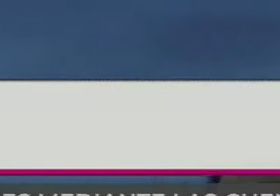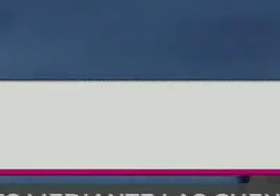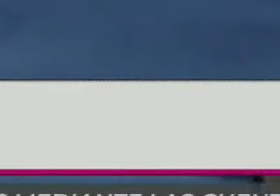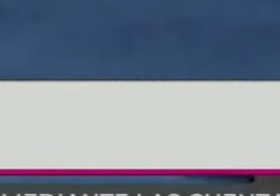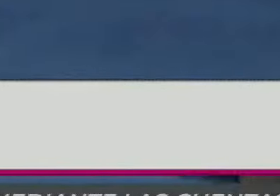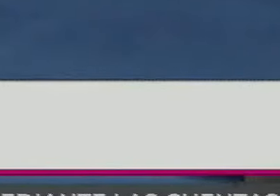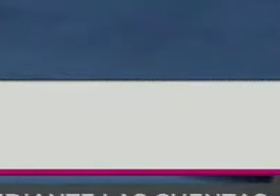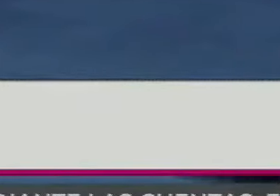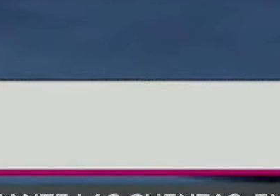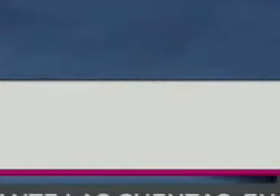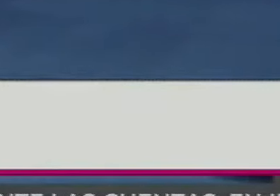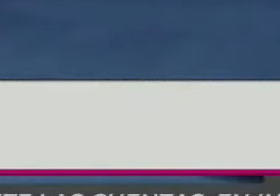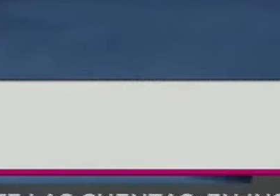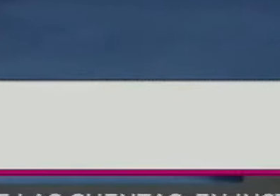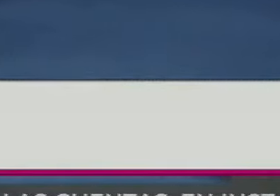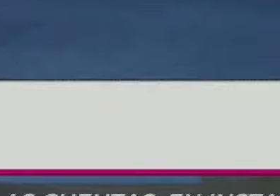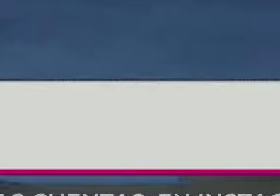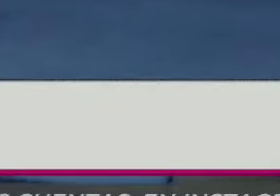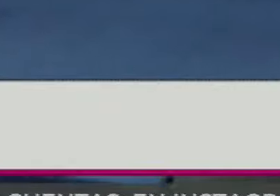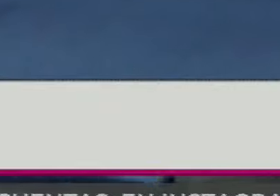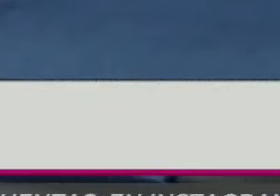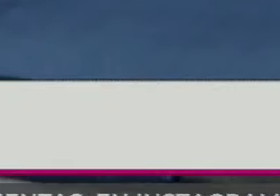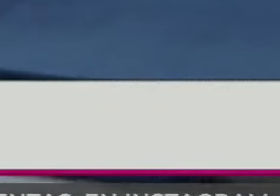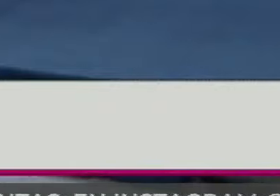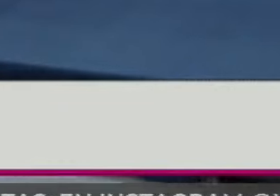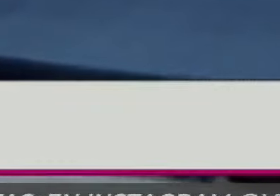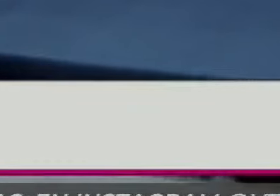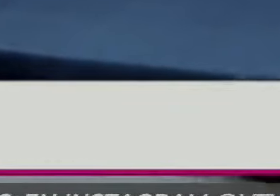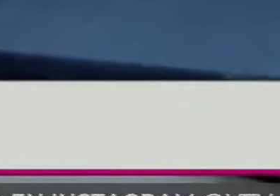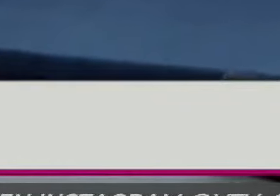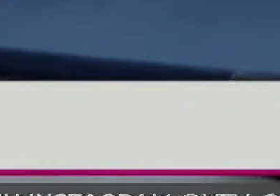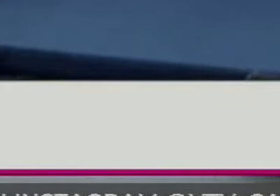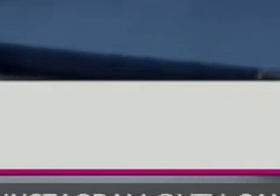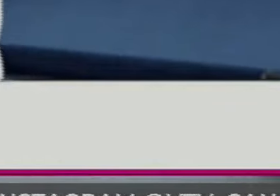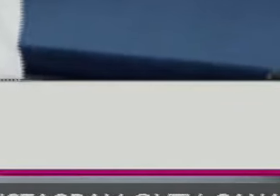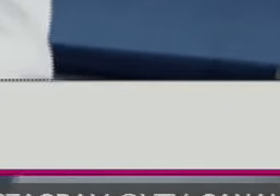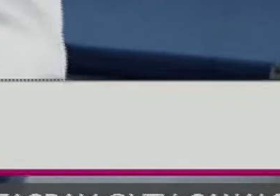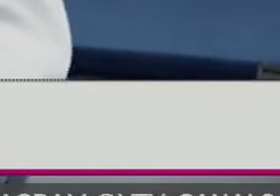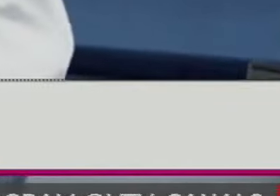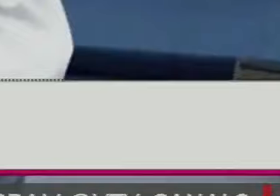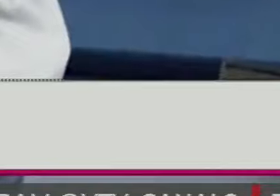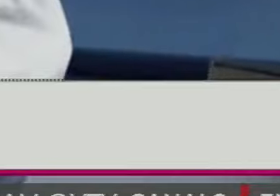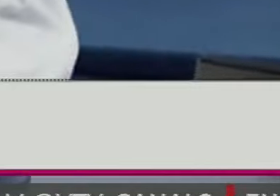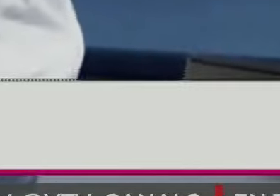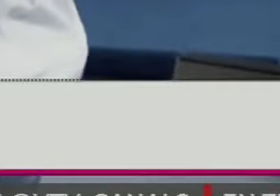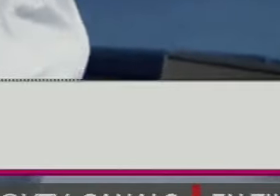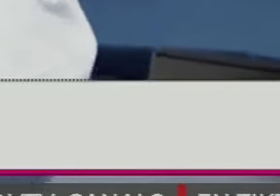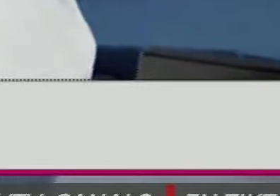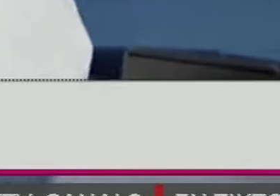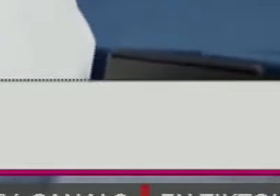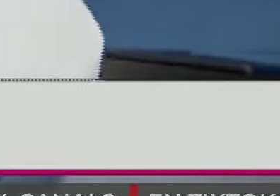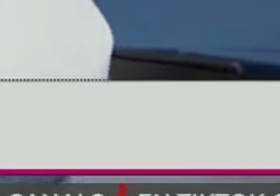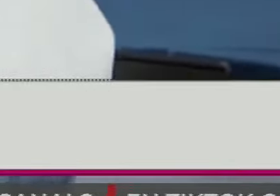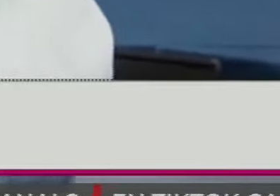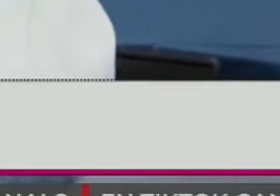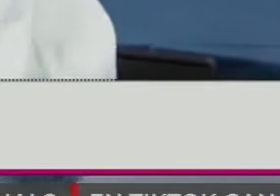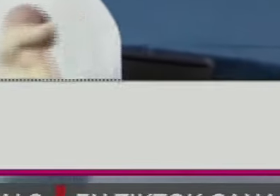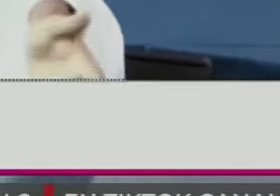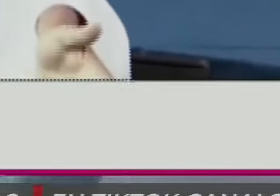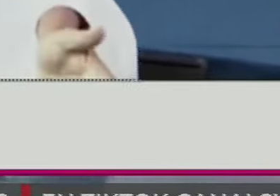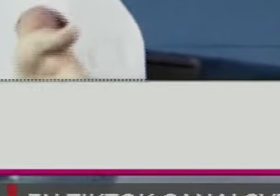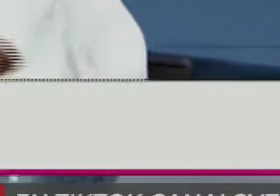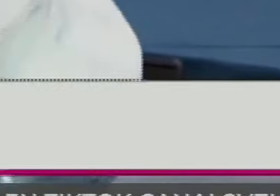Ah, bueno, también va. También va. Entonces, venimos hoy felices y contentos y con mucha emoción para